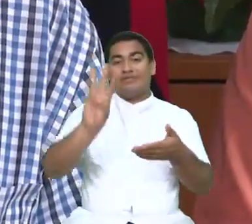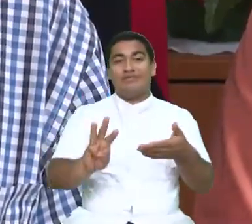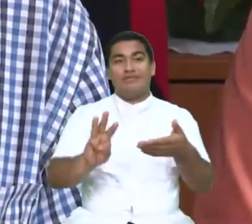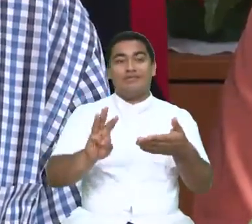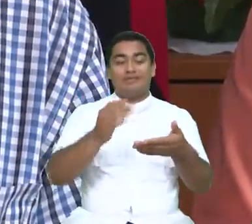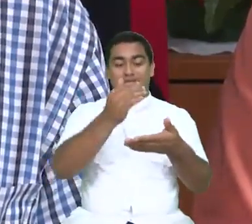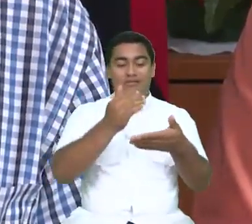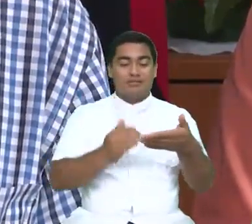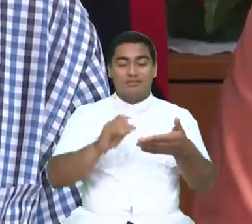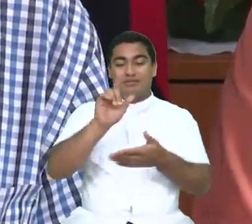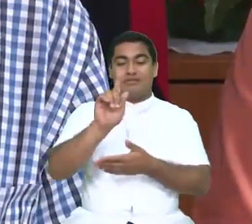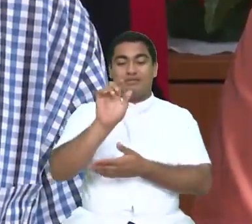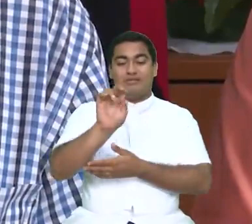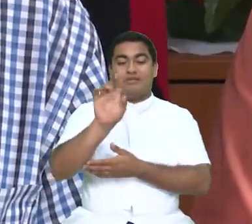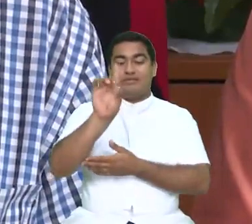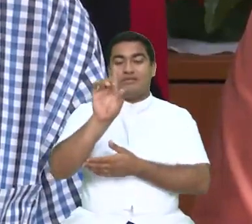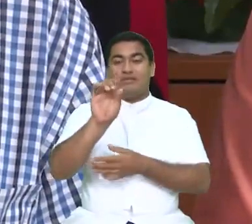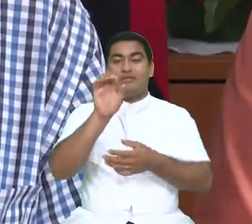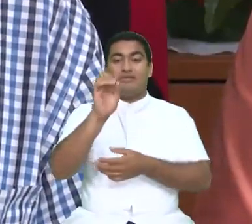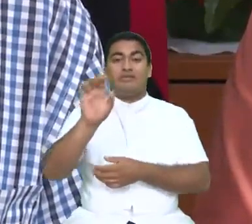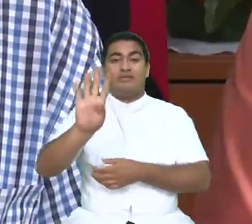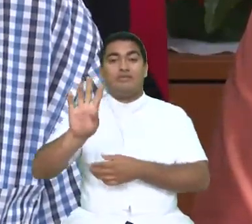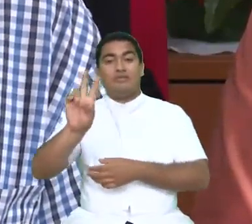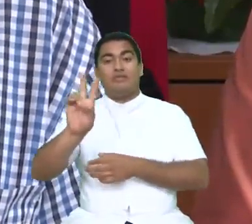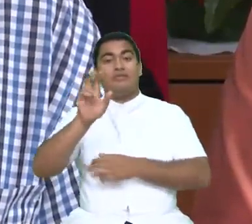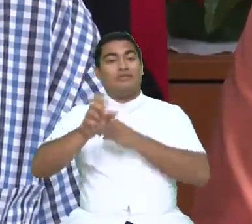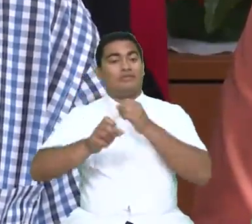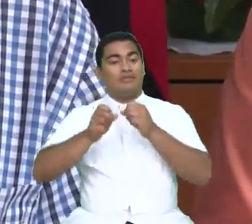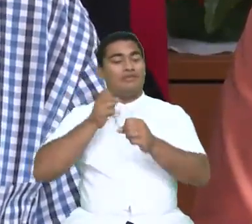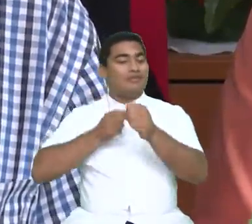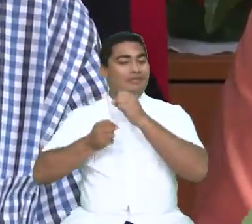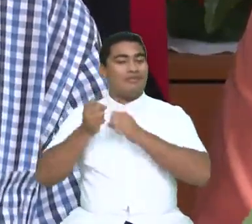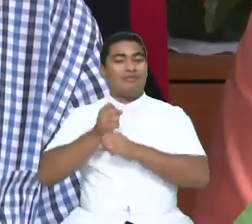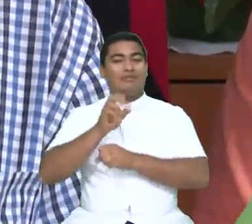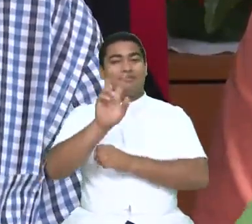técnica 042 del 2019 del